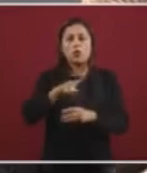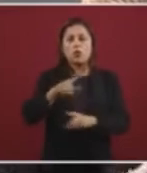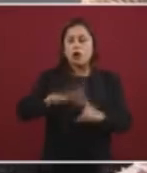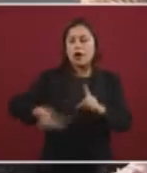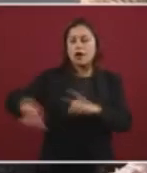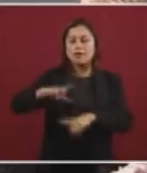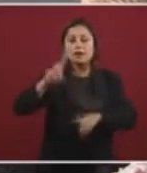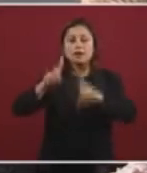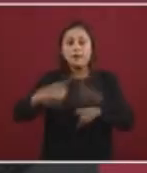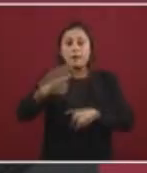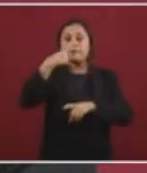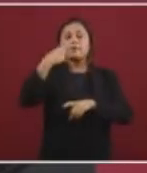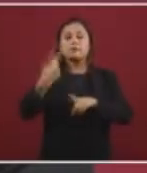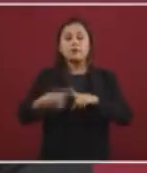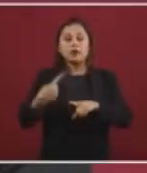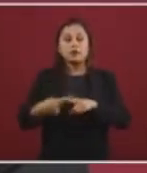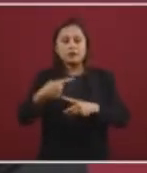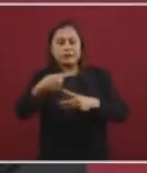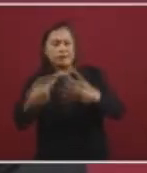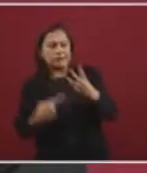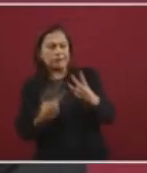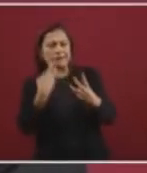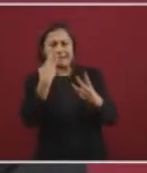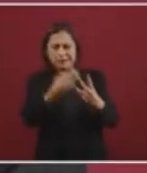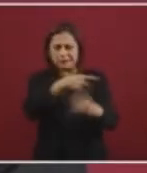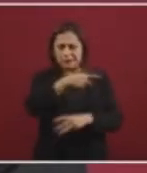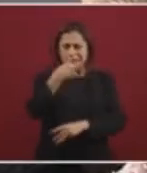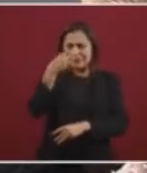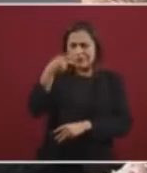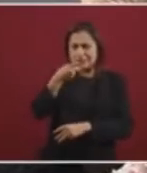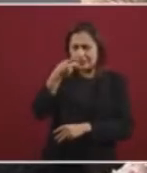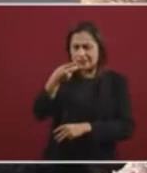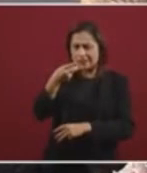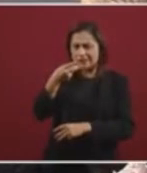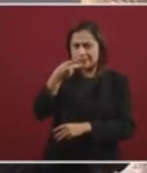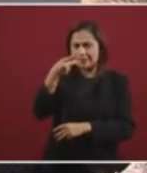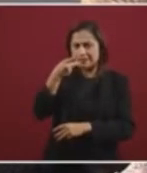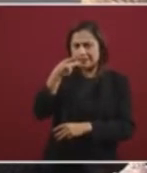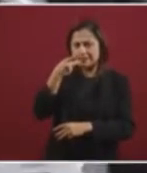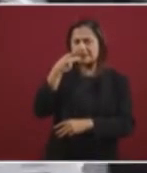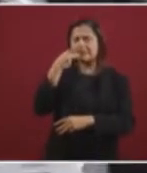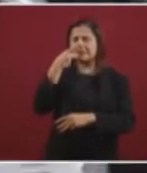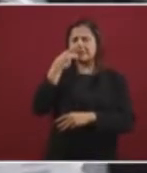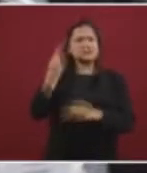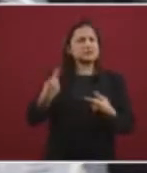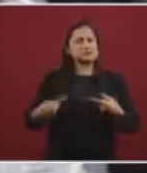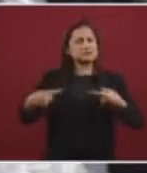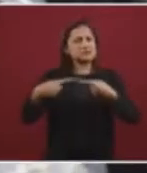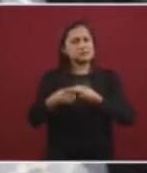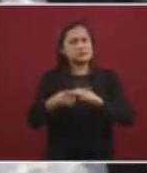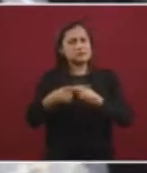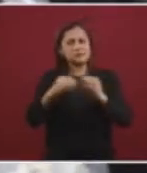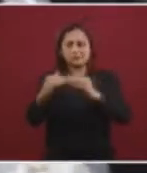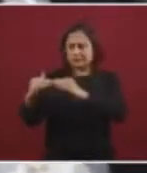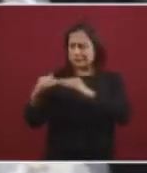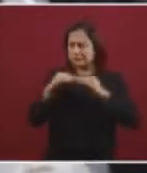La realidad es que estos comentarios, en un compromiso por la democracia y por la transformación democrática, si nos